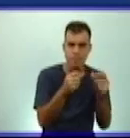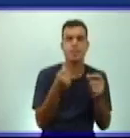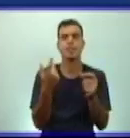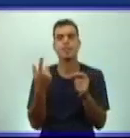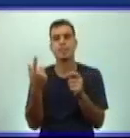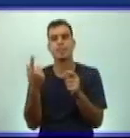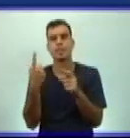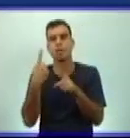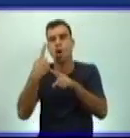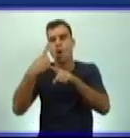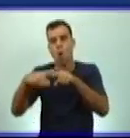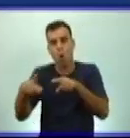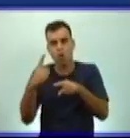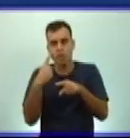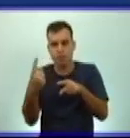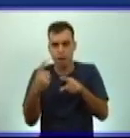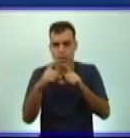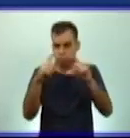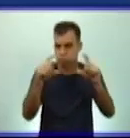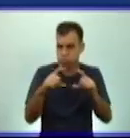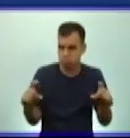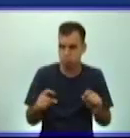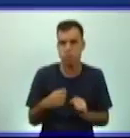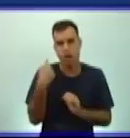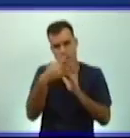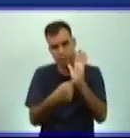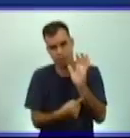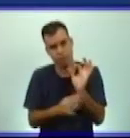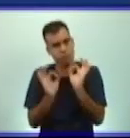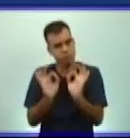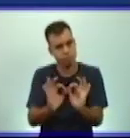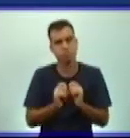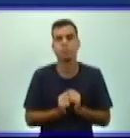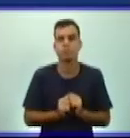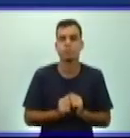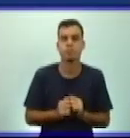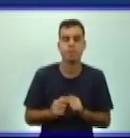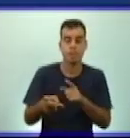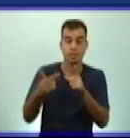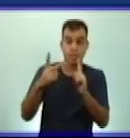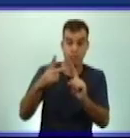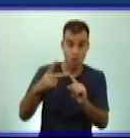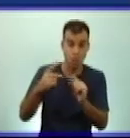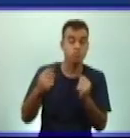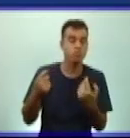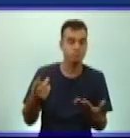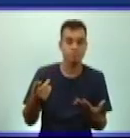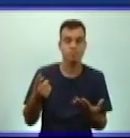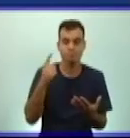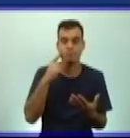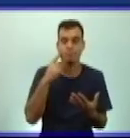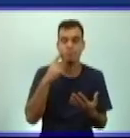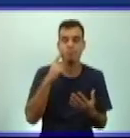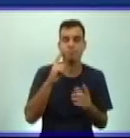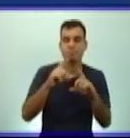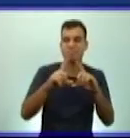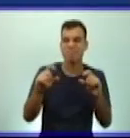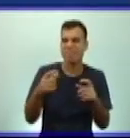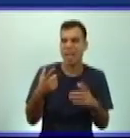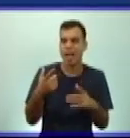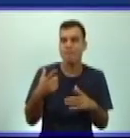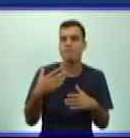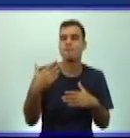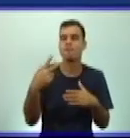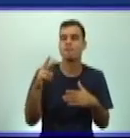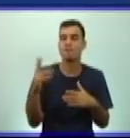en las expresiones que lo caracterizan. Segundo, vamos a estar haciendo una definición de la velocidad angular y de la aceleración angular